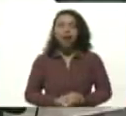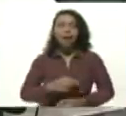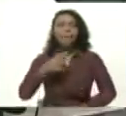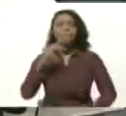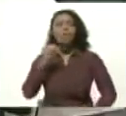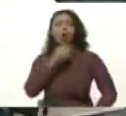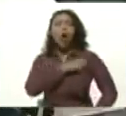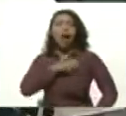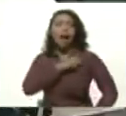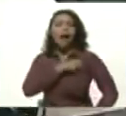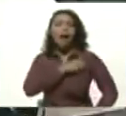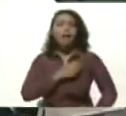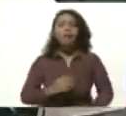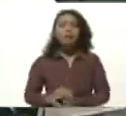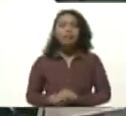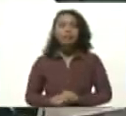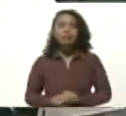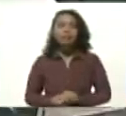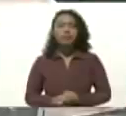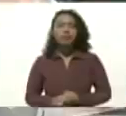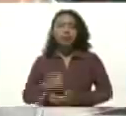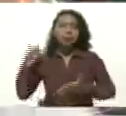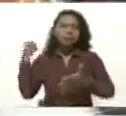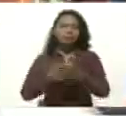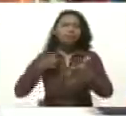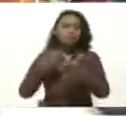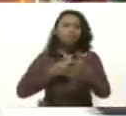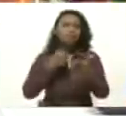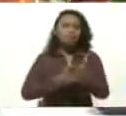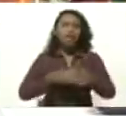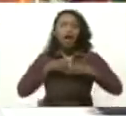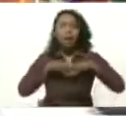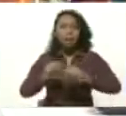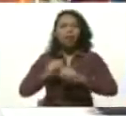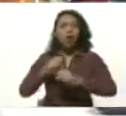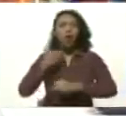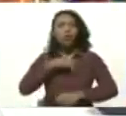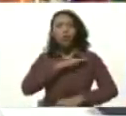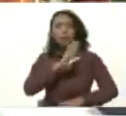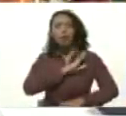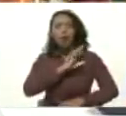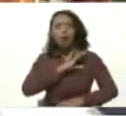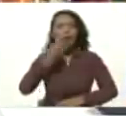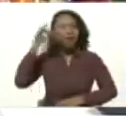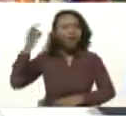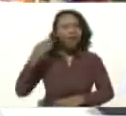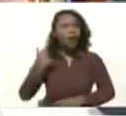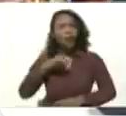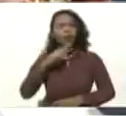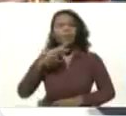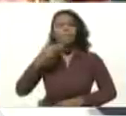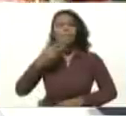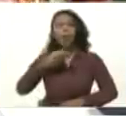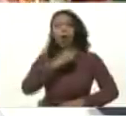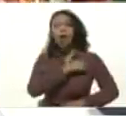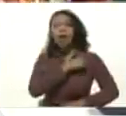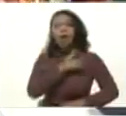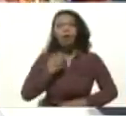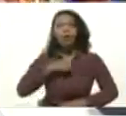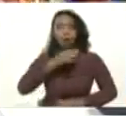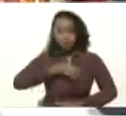moral para golpear al imperio con nuestra verdad, con nuestra moral, con nuestra